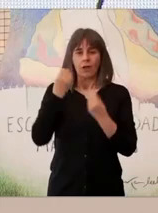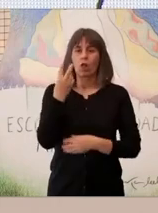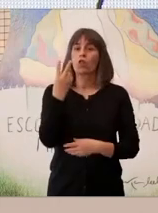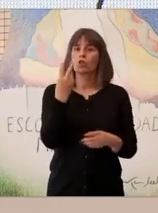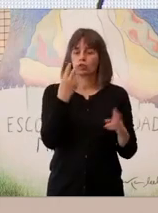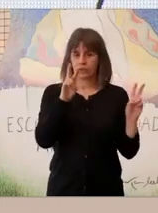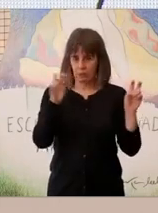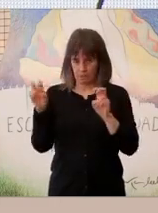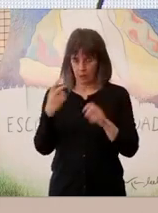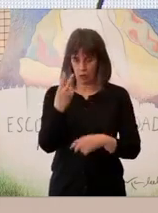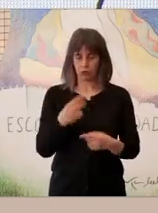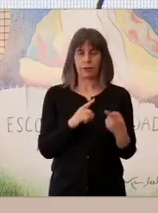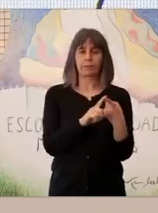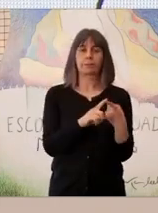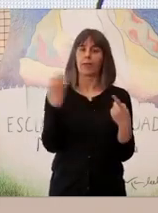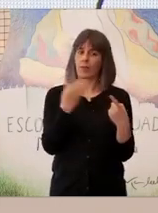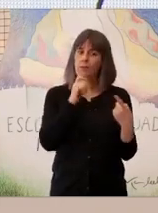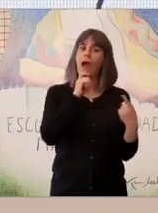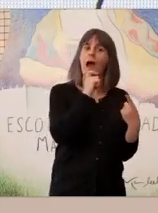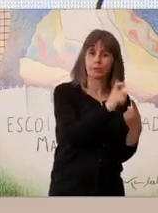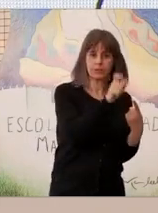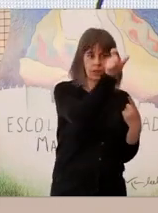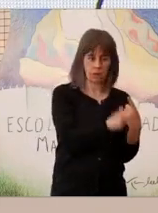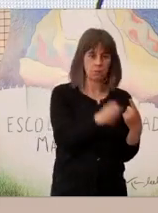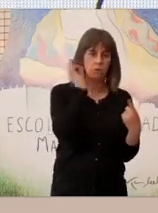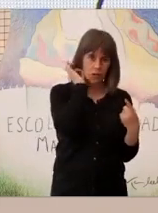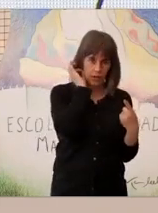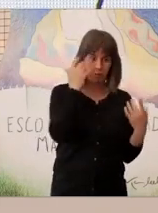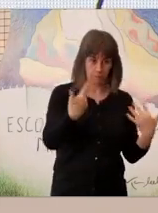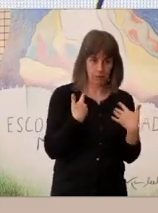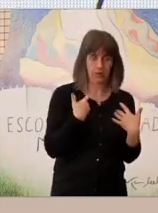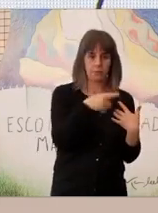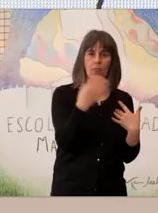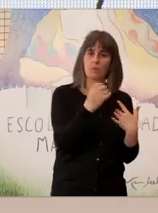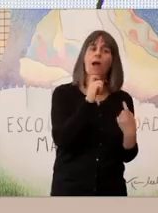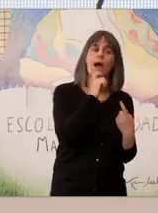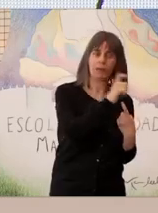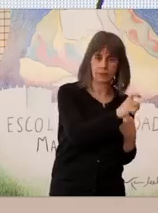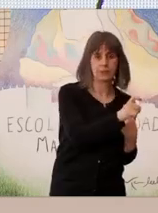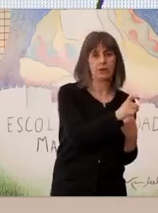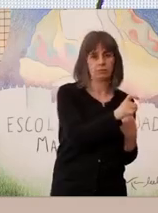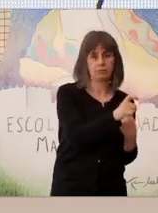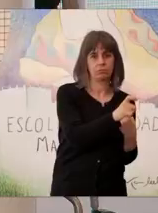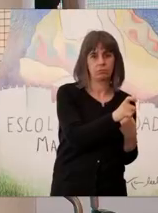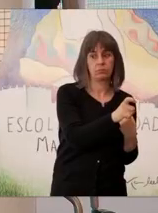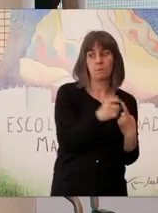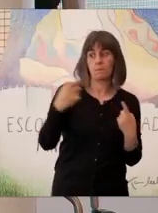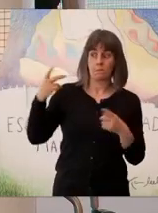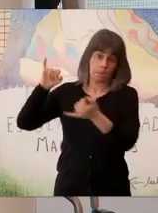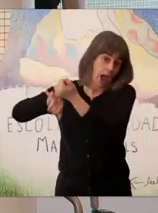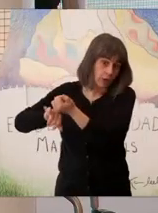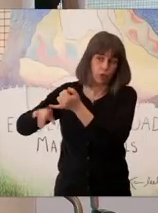Primero, se le notifica, se le dice, se le comenta a la señora que va a denunciar que su marido, su